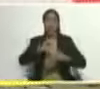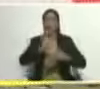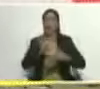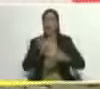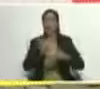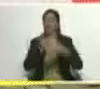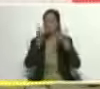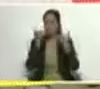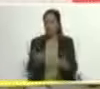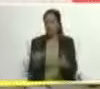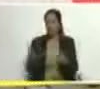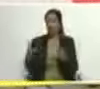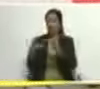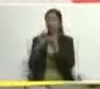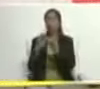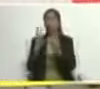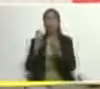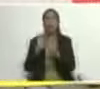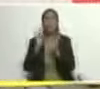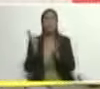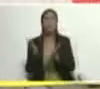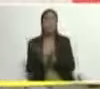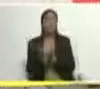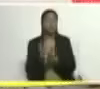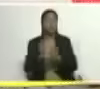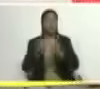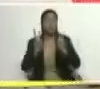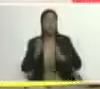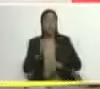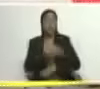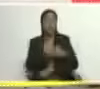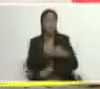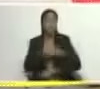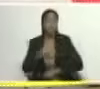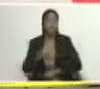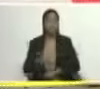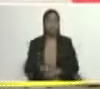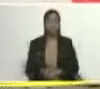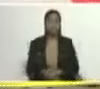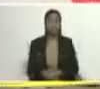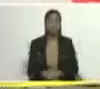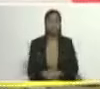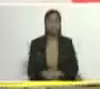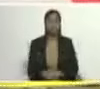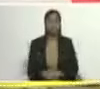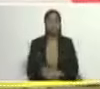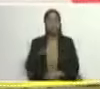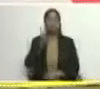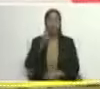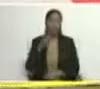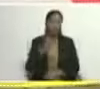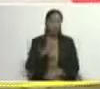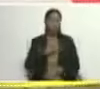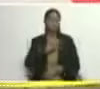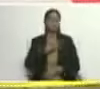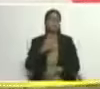conectada con el nuevo mundo, con el nuevo poder y con esa nueva civilización. No tengo